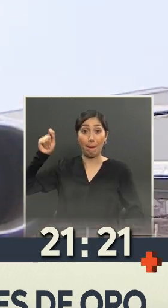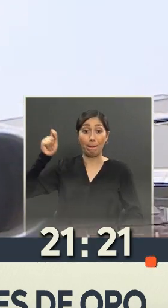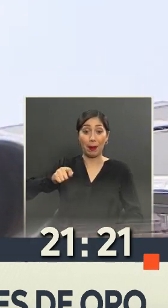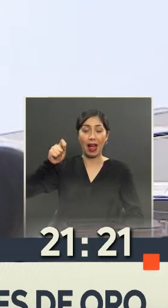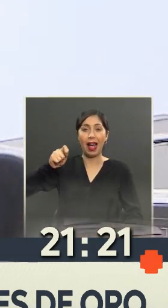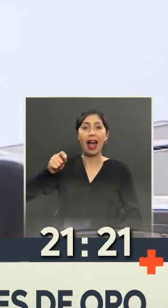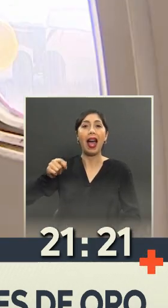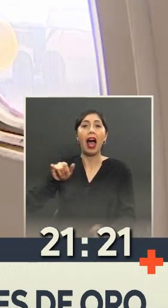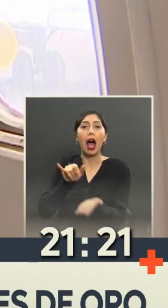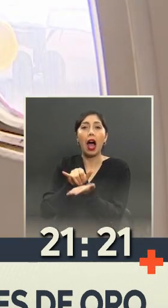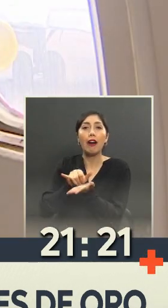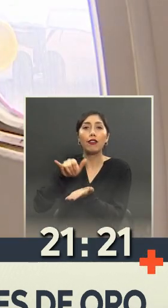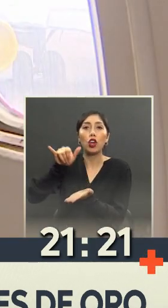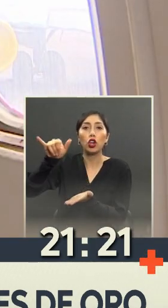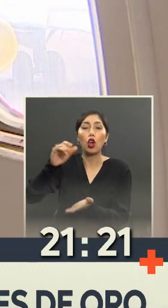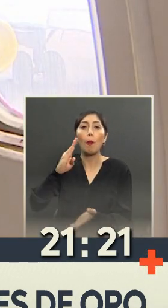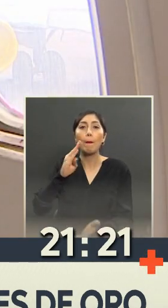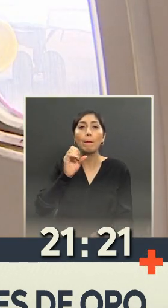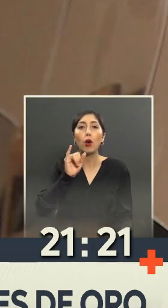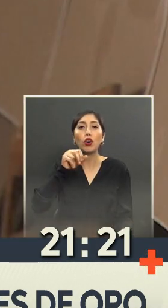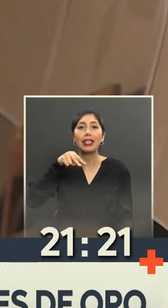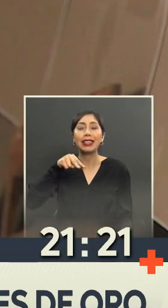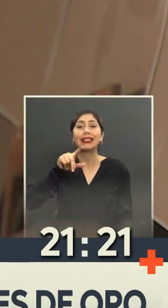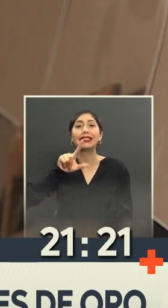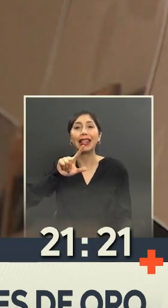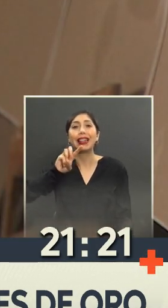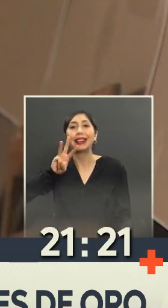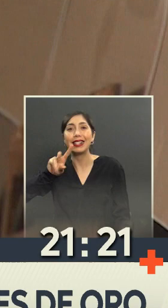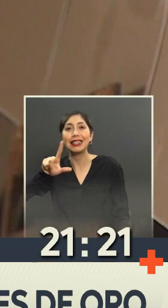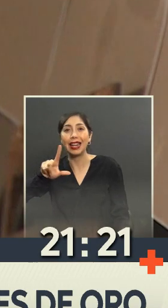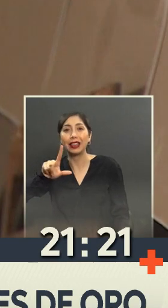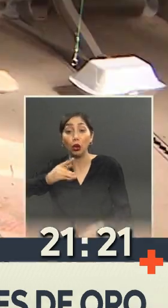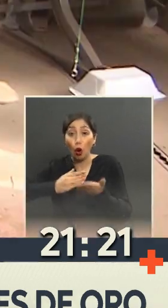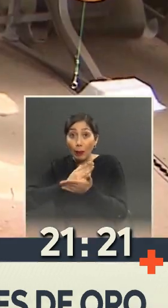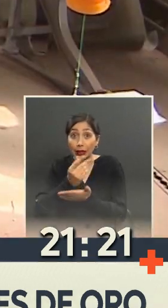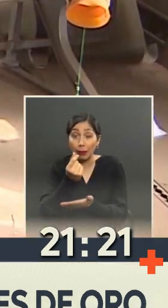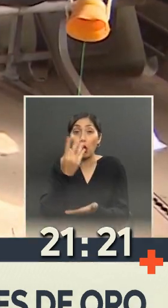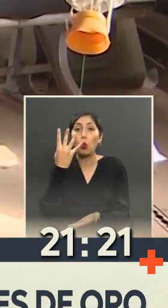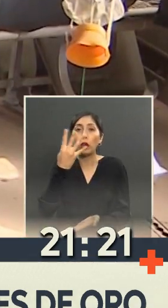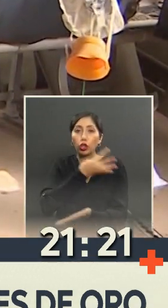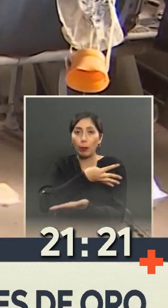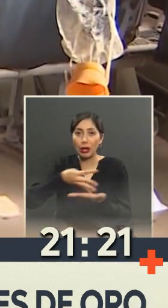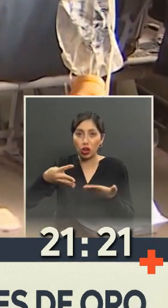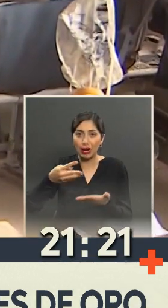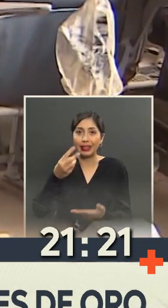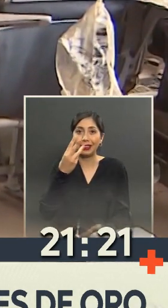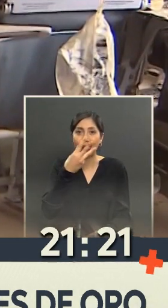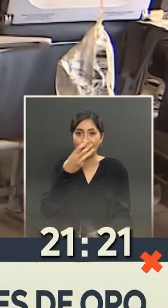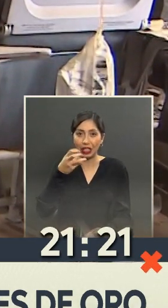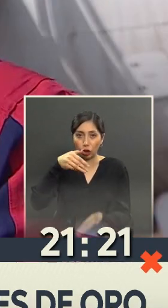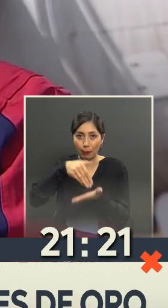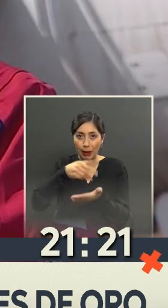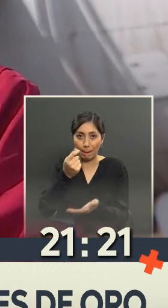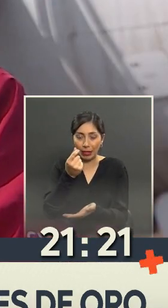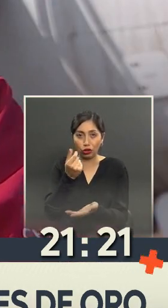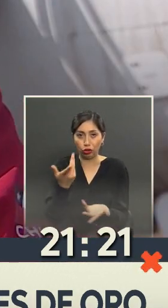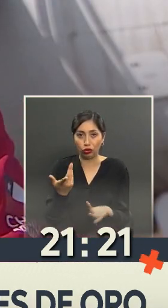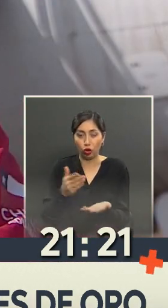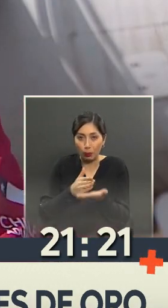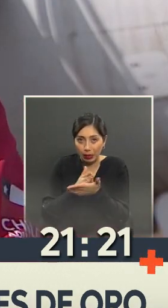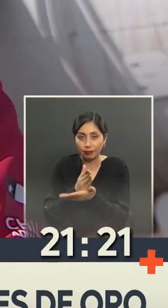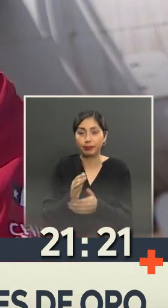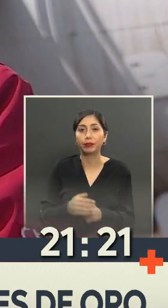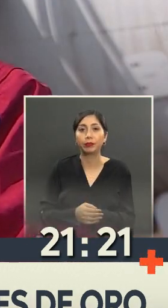un boeing 737 que tendrá como precio inicial cuatro millones trescientos mil pesos luego de que la aerolínea